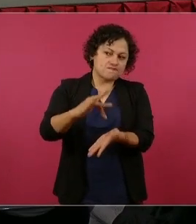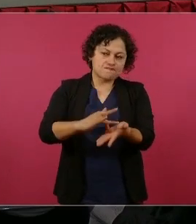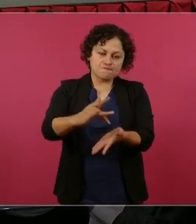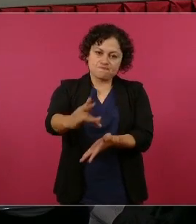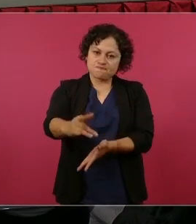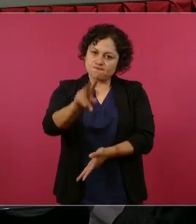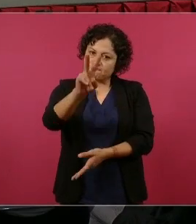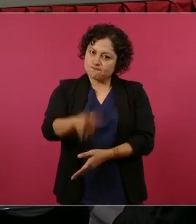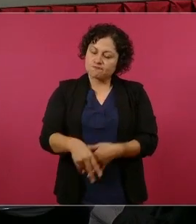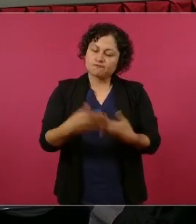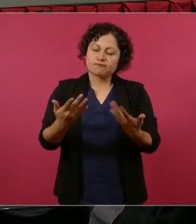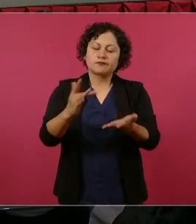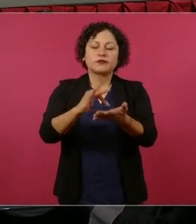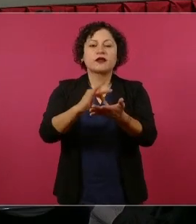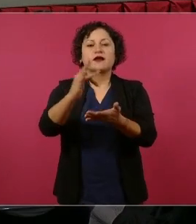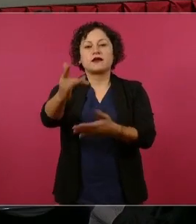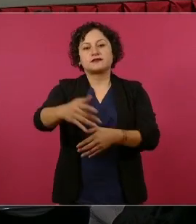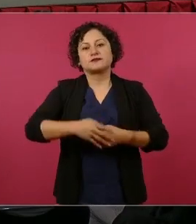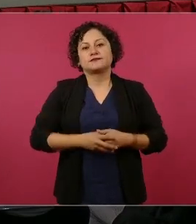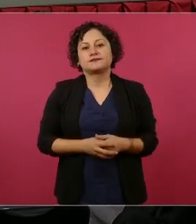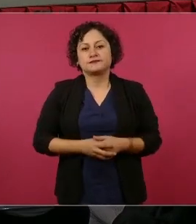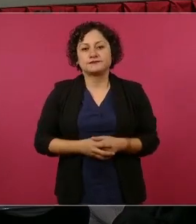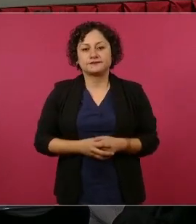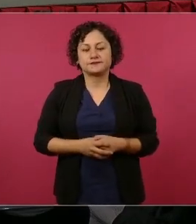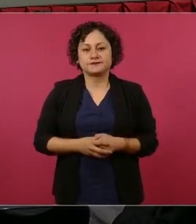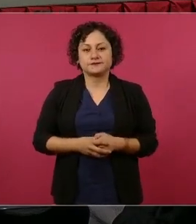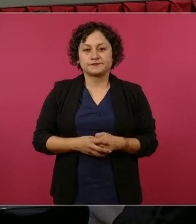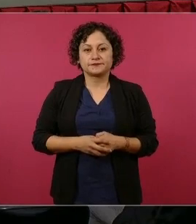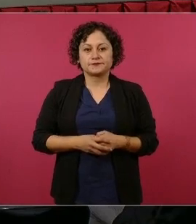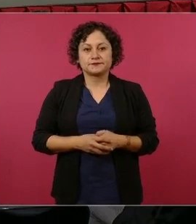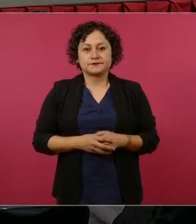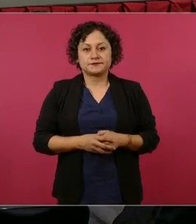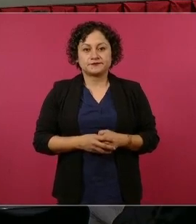República. Muchas gracias, señor presidente.